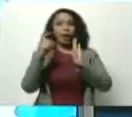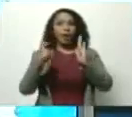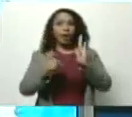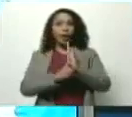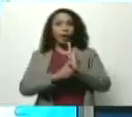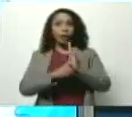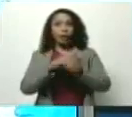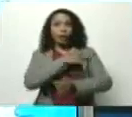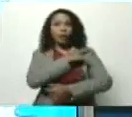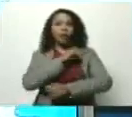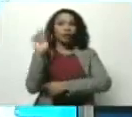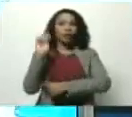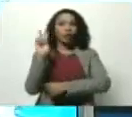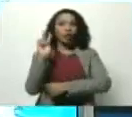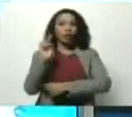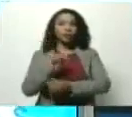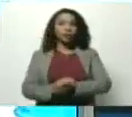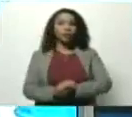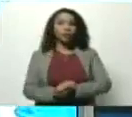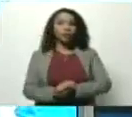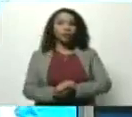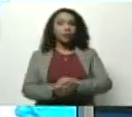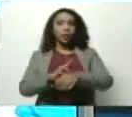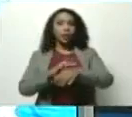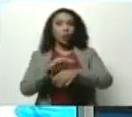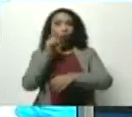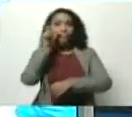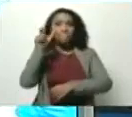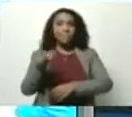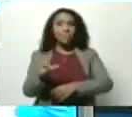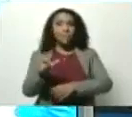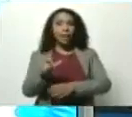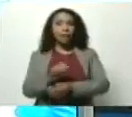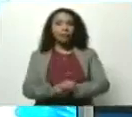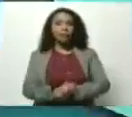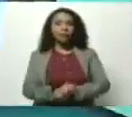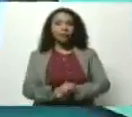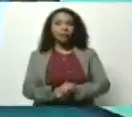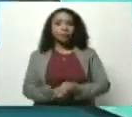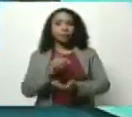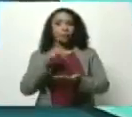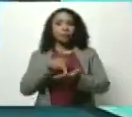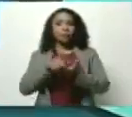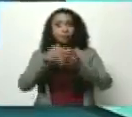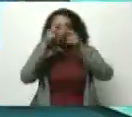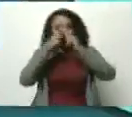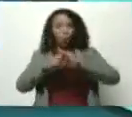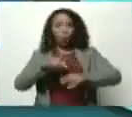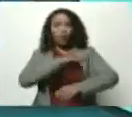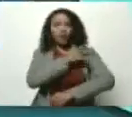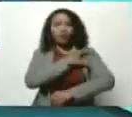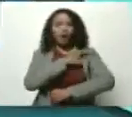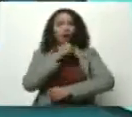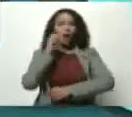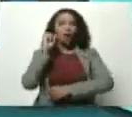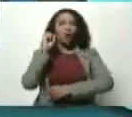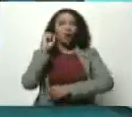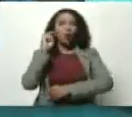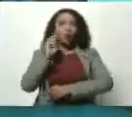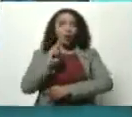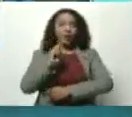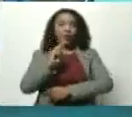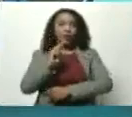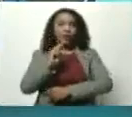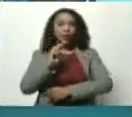universidad venezolana de los hidrocarburos y el doctor álvaro para calderón miembro honorable de la universidad venezolana de los